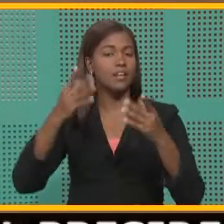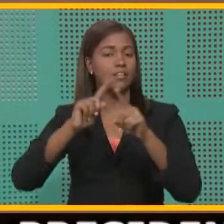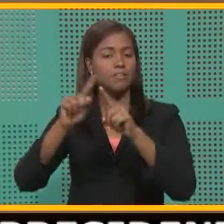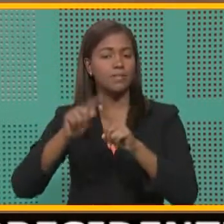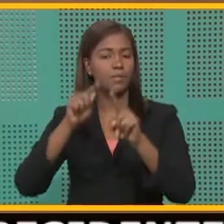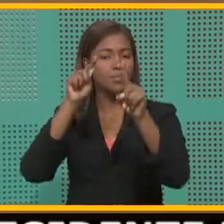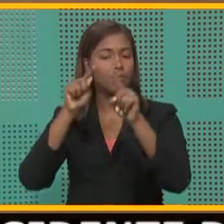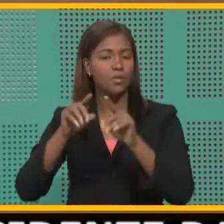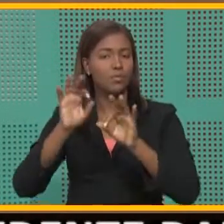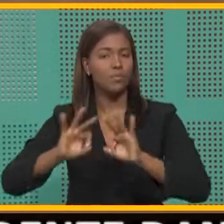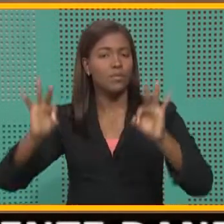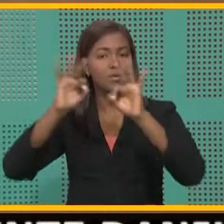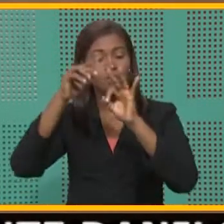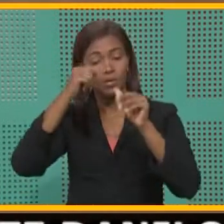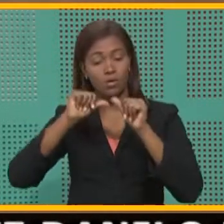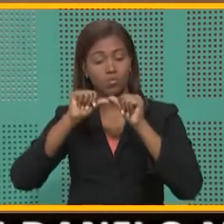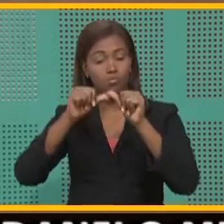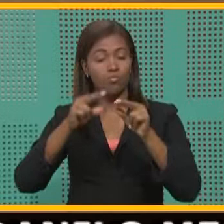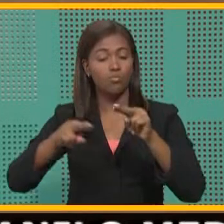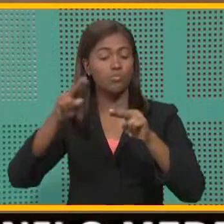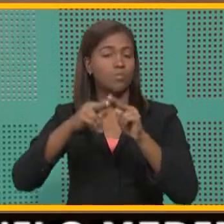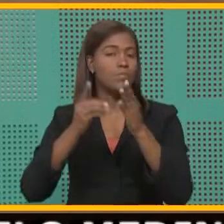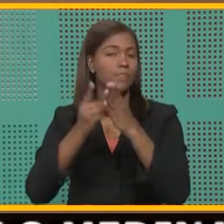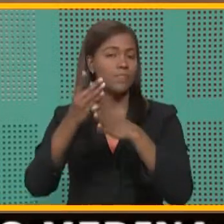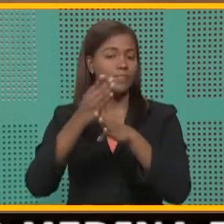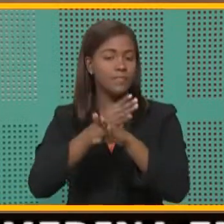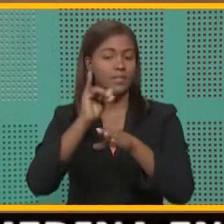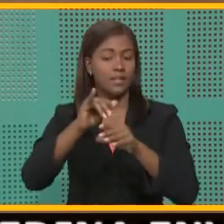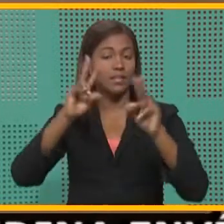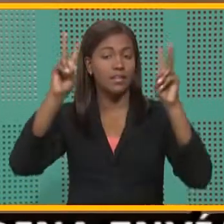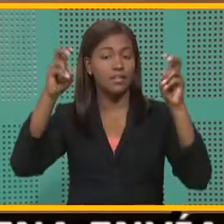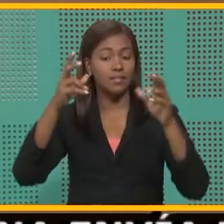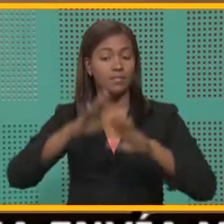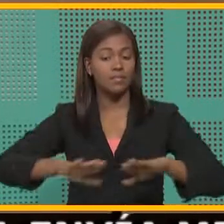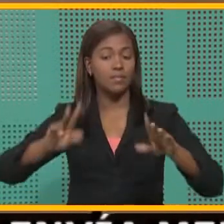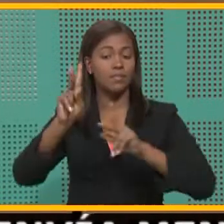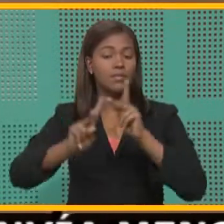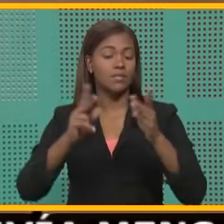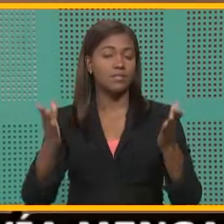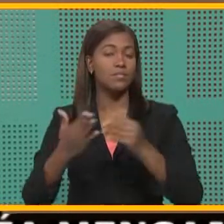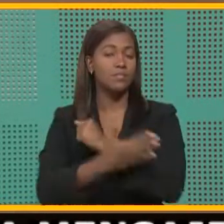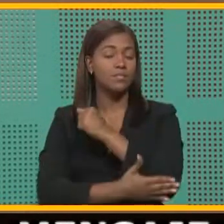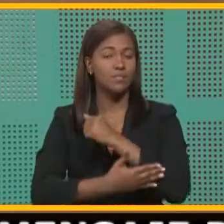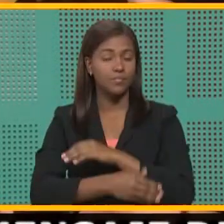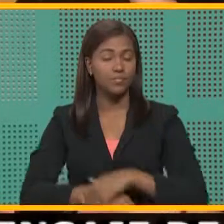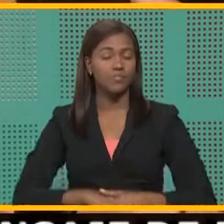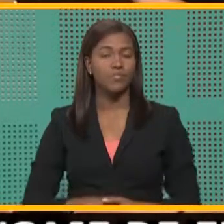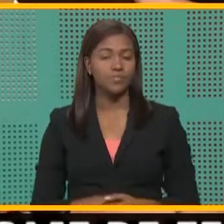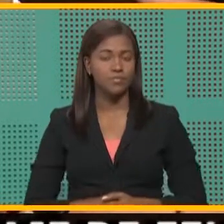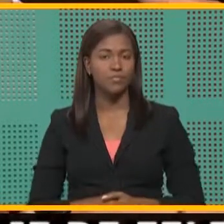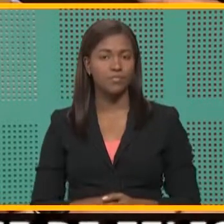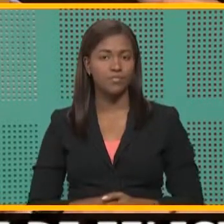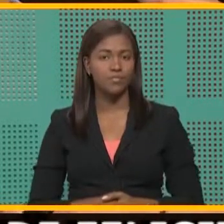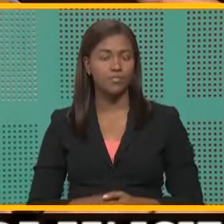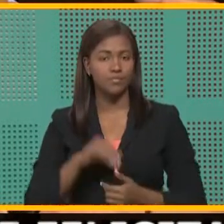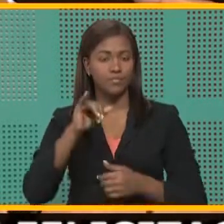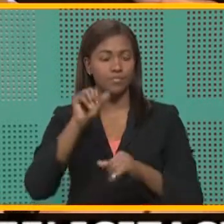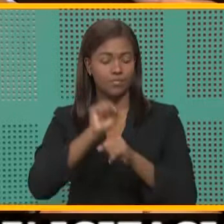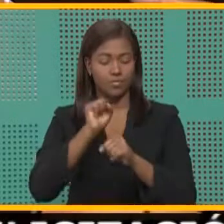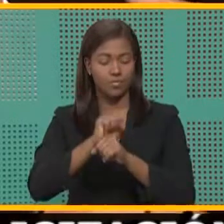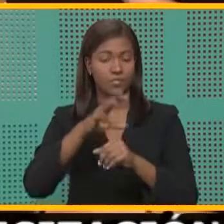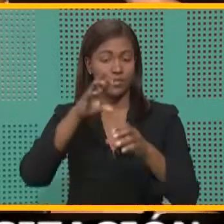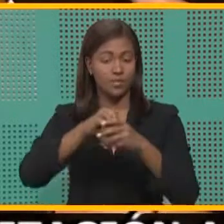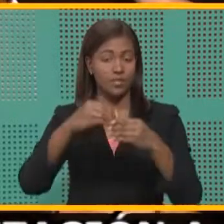ejes fundamentales para continuar fomentando el desarrollo de este segmento poblacional en el país. Ese plan incluye